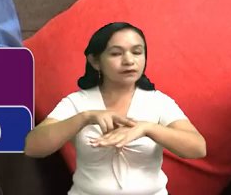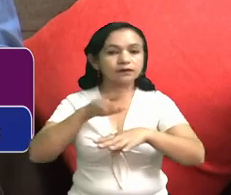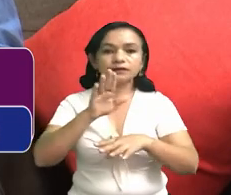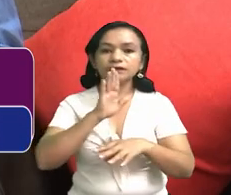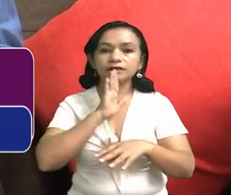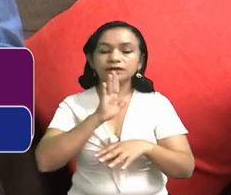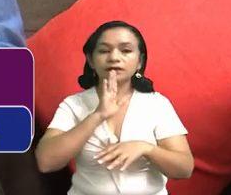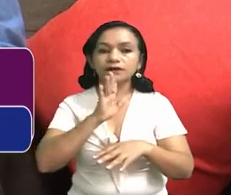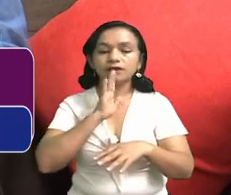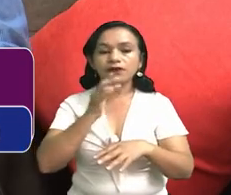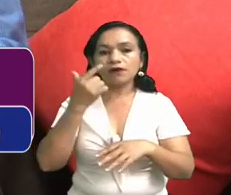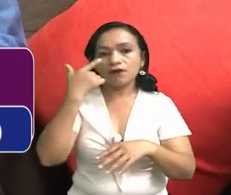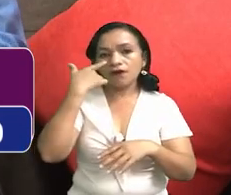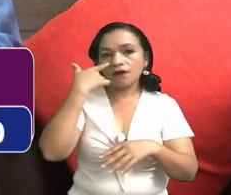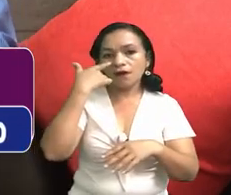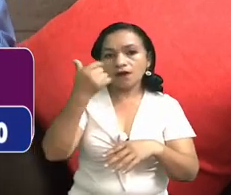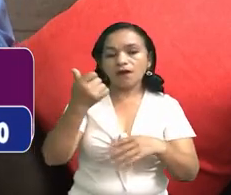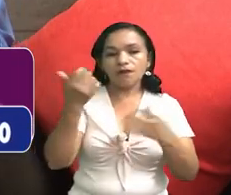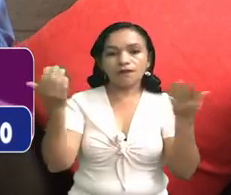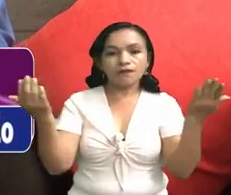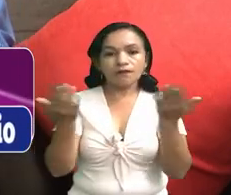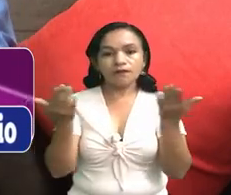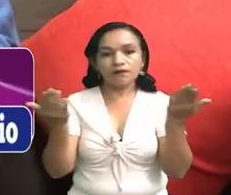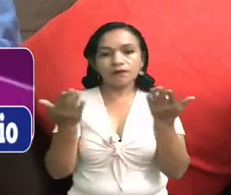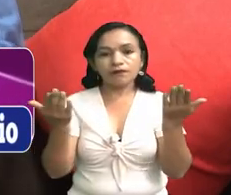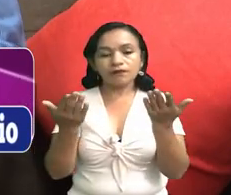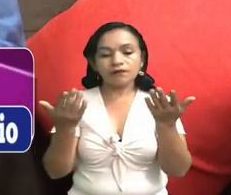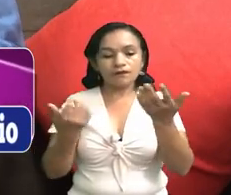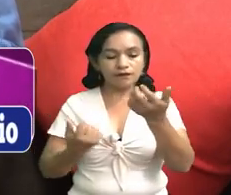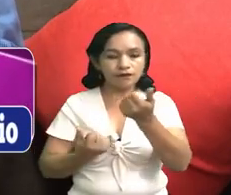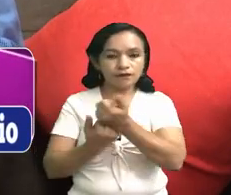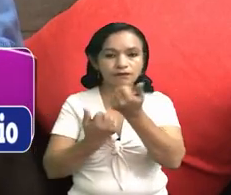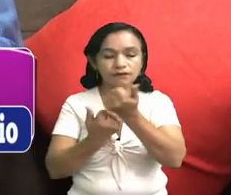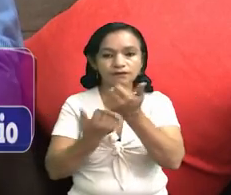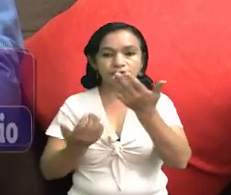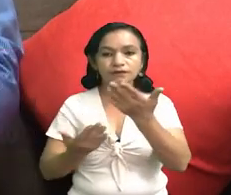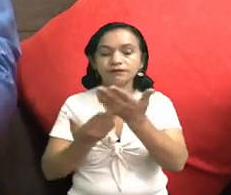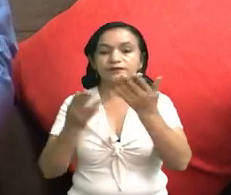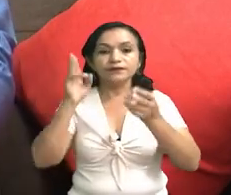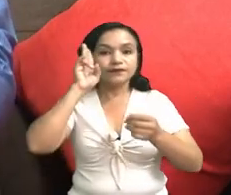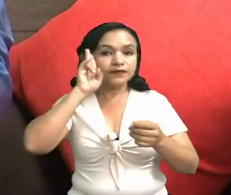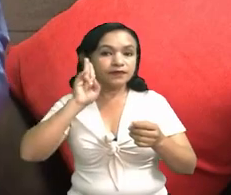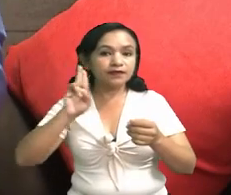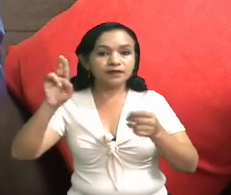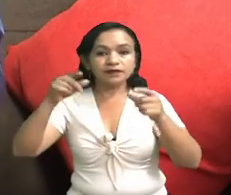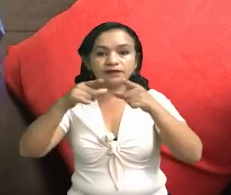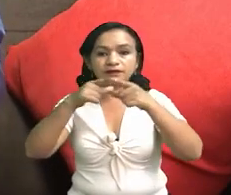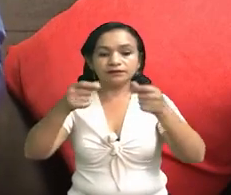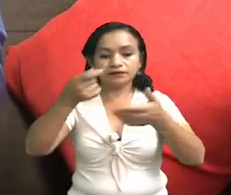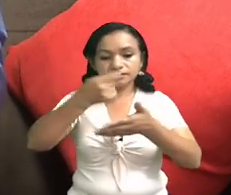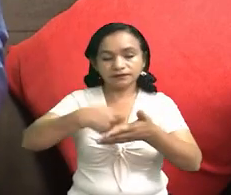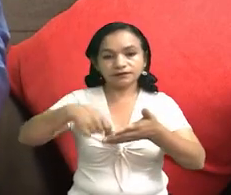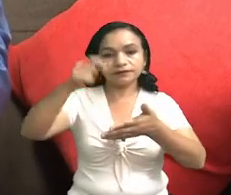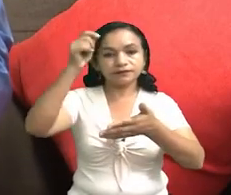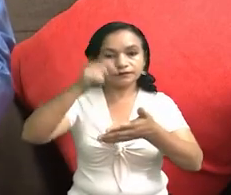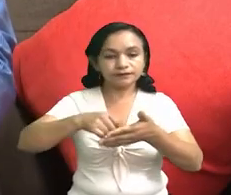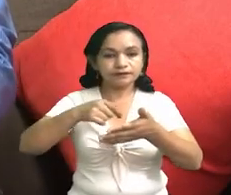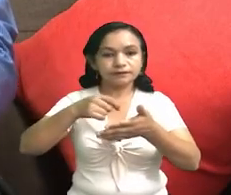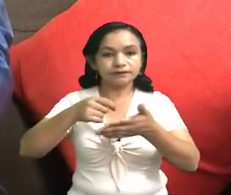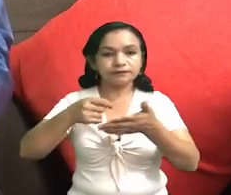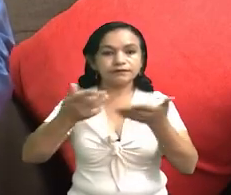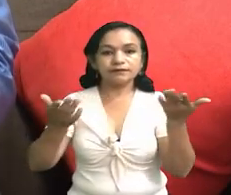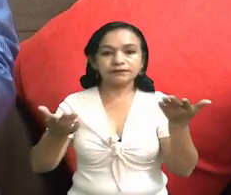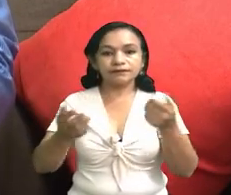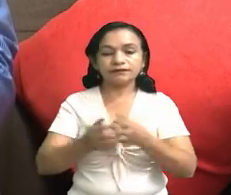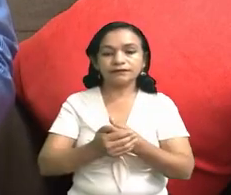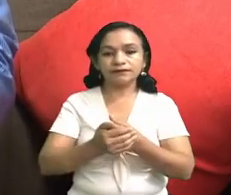conversando y conociendo sobre el fortalecimiento tecnológico de la UNAM Managua. Esto a través de la firma del convenio suscrito nada más